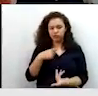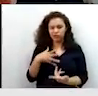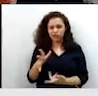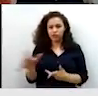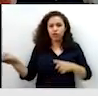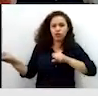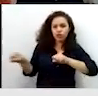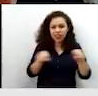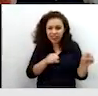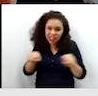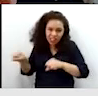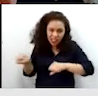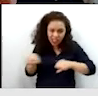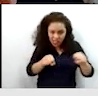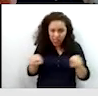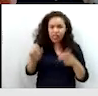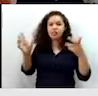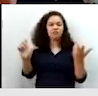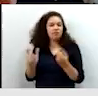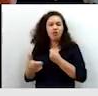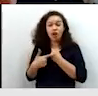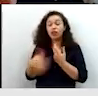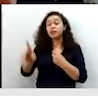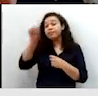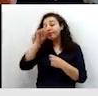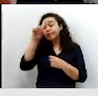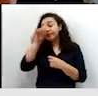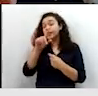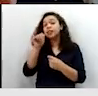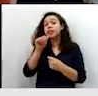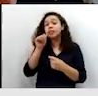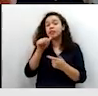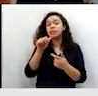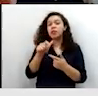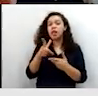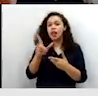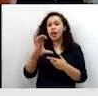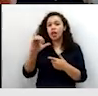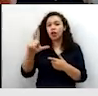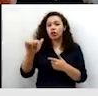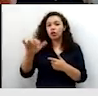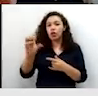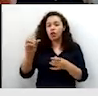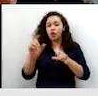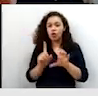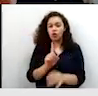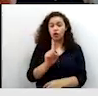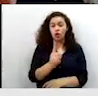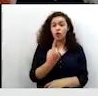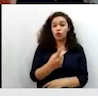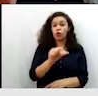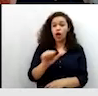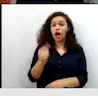sismo, en este caso lo recomendable es siempre elevar la concentración de cloro de 1 a